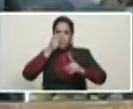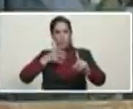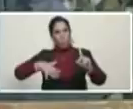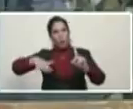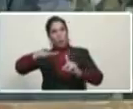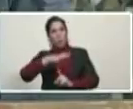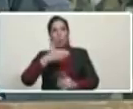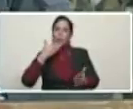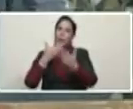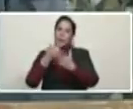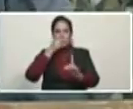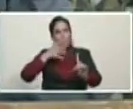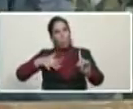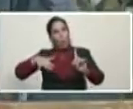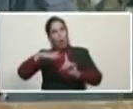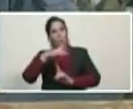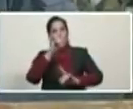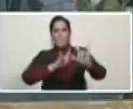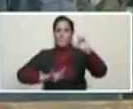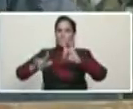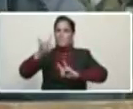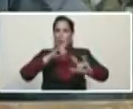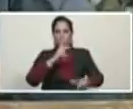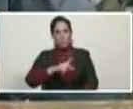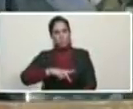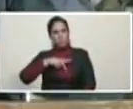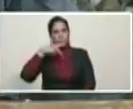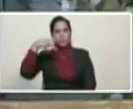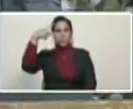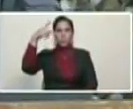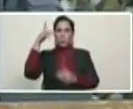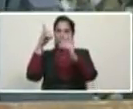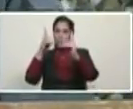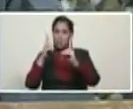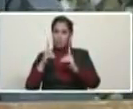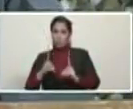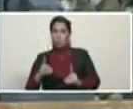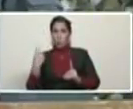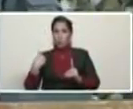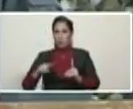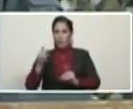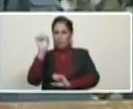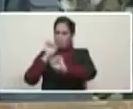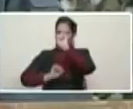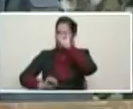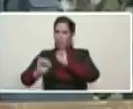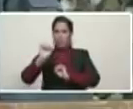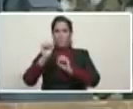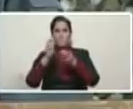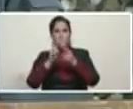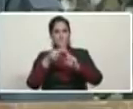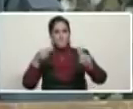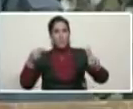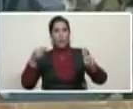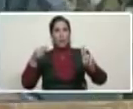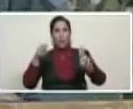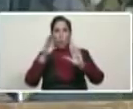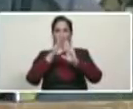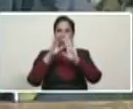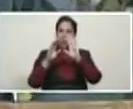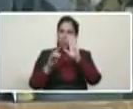Gracias, pueblo amado, por esa pasión, por esa decisión que tienen de defender la paz, de defender la